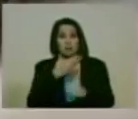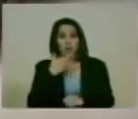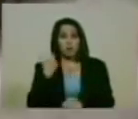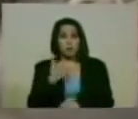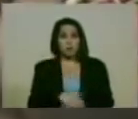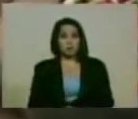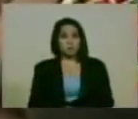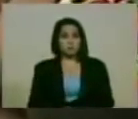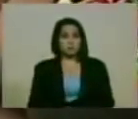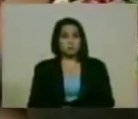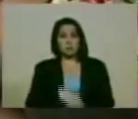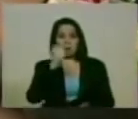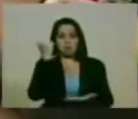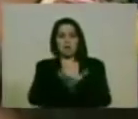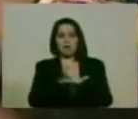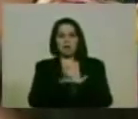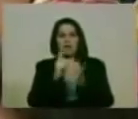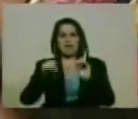Y las patentan.